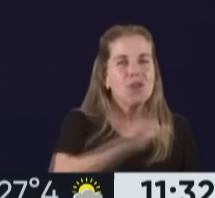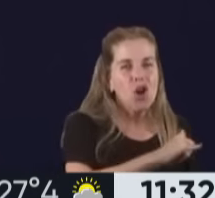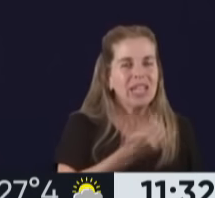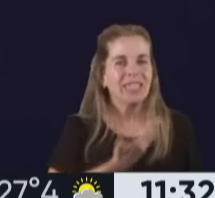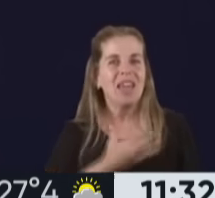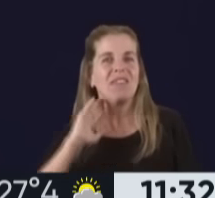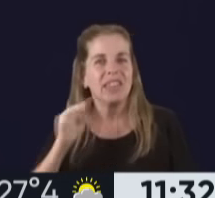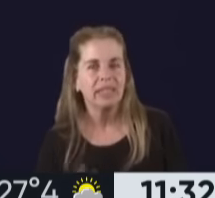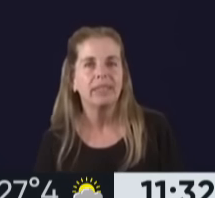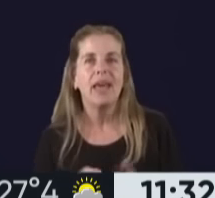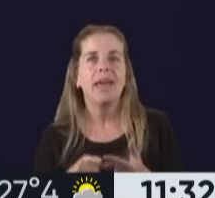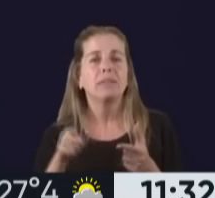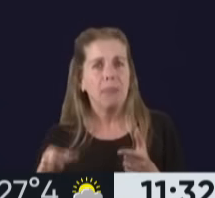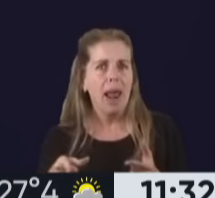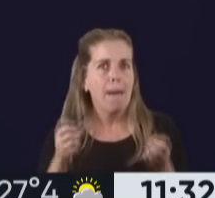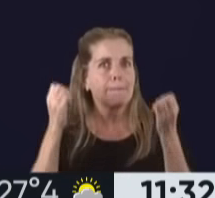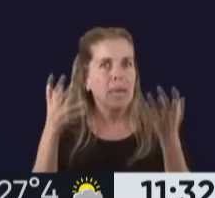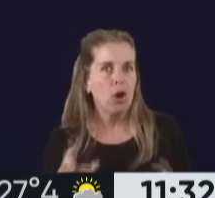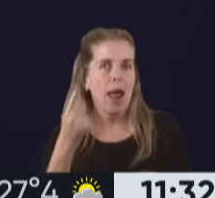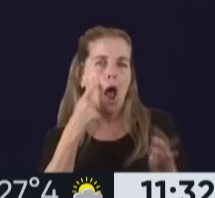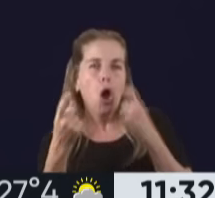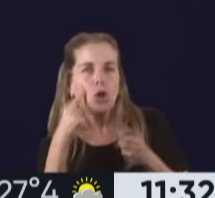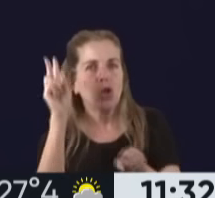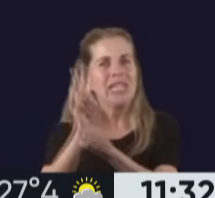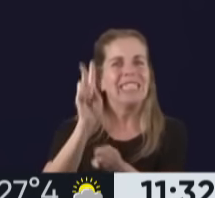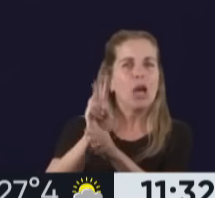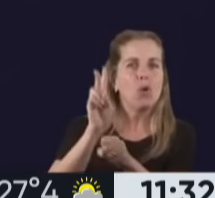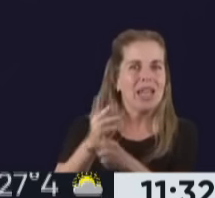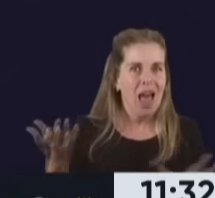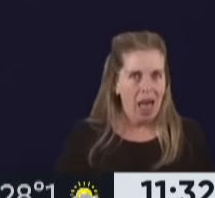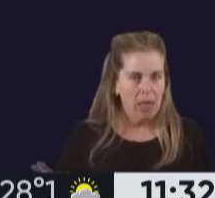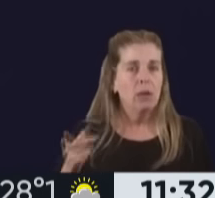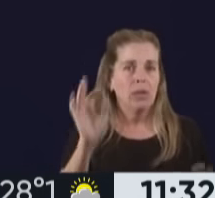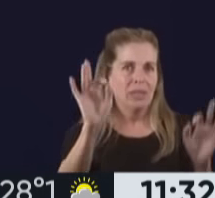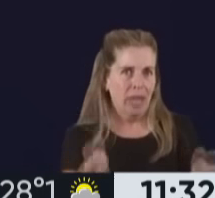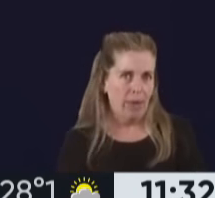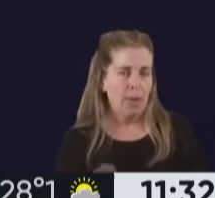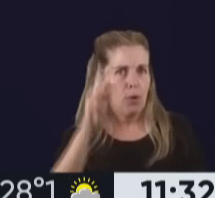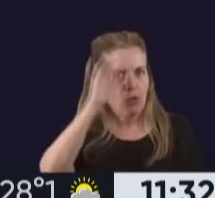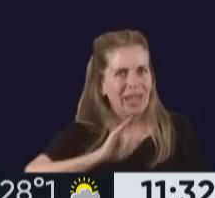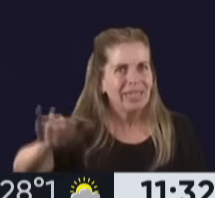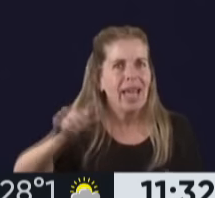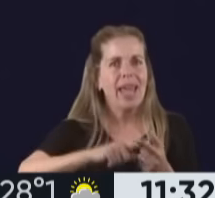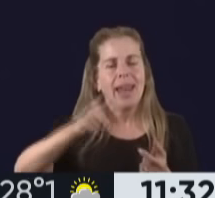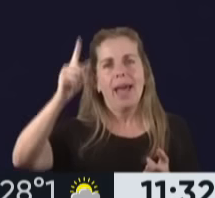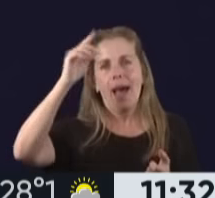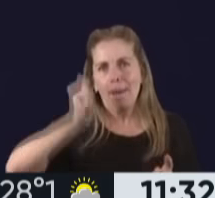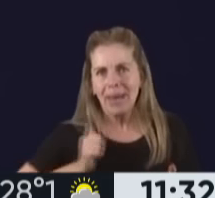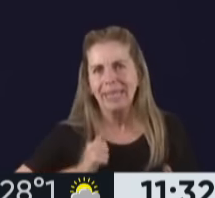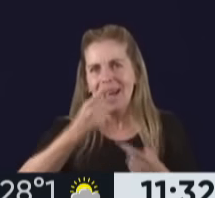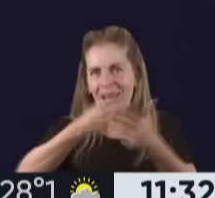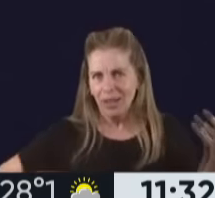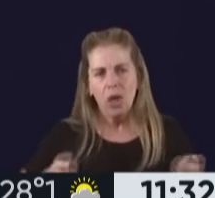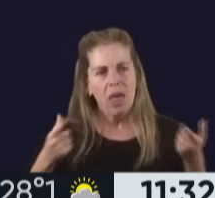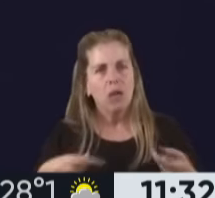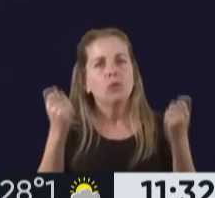capacidad aérea argentina. Y como bien saben, equipar las Fuerzas Armadas para nosotros es defender la